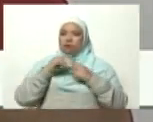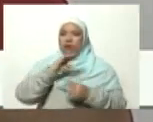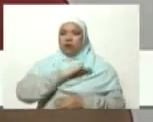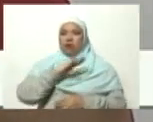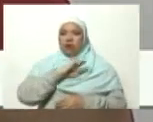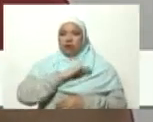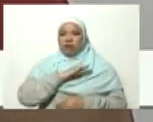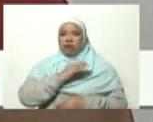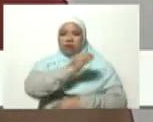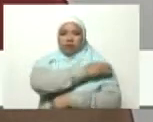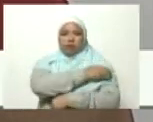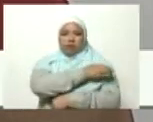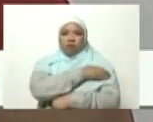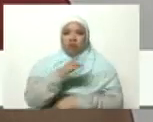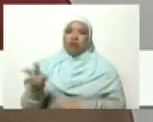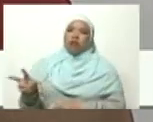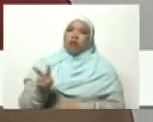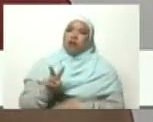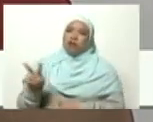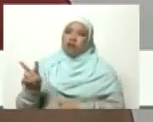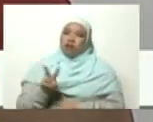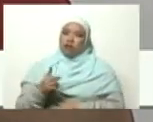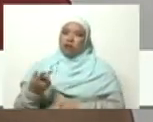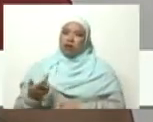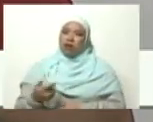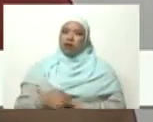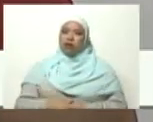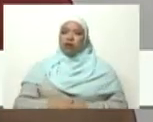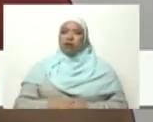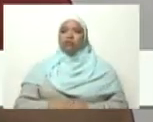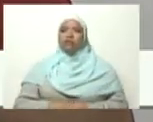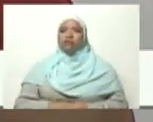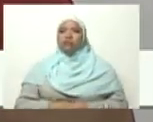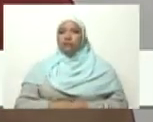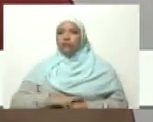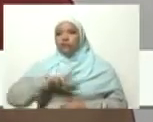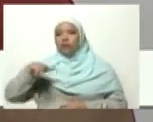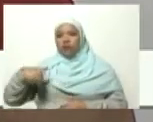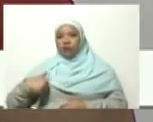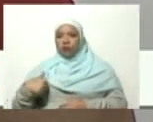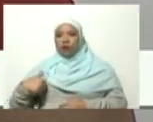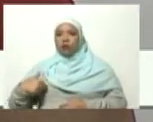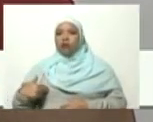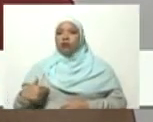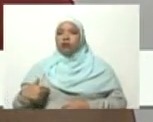la oposición venezolana. Eso es de los venezolanos. Es un activo nuestro.